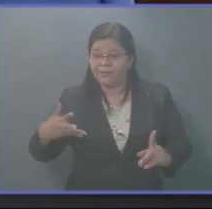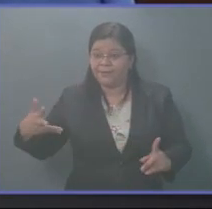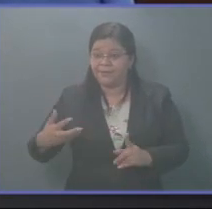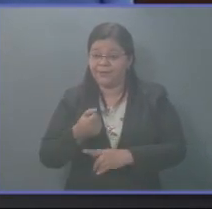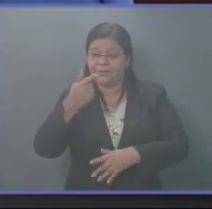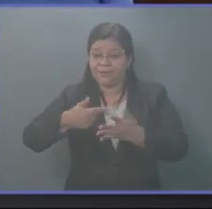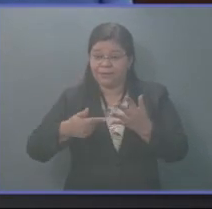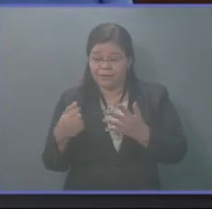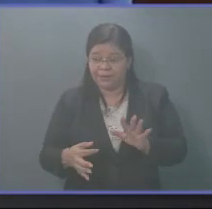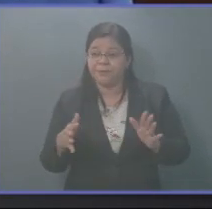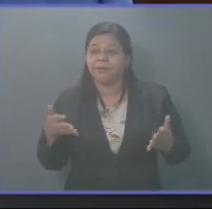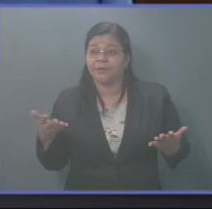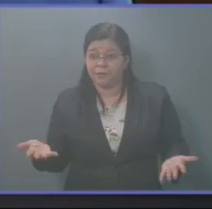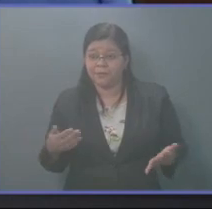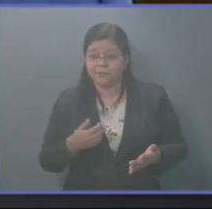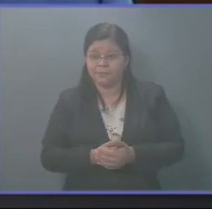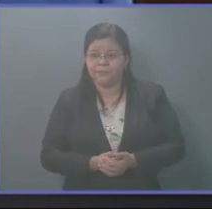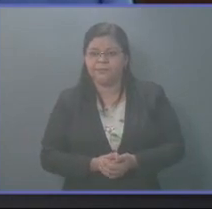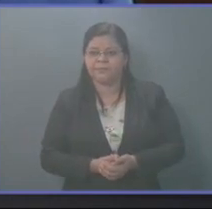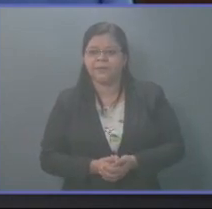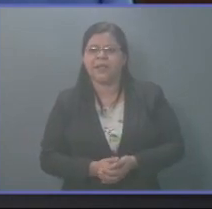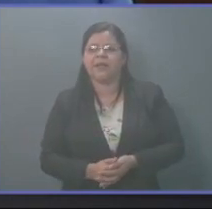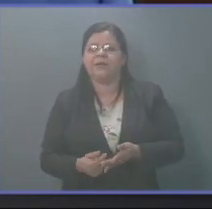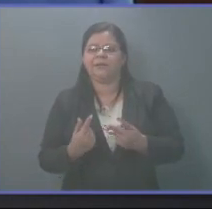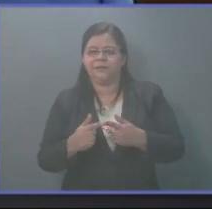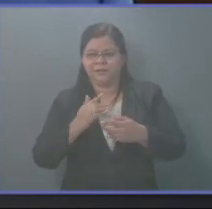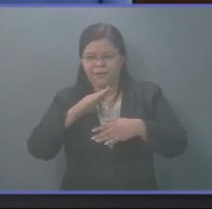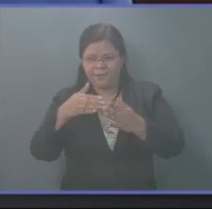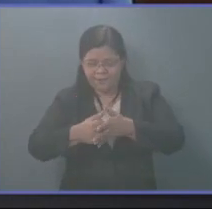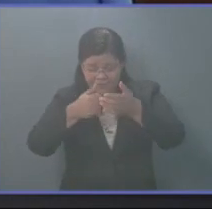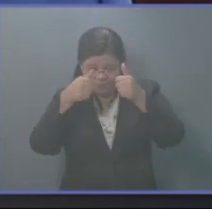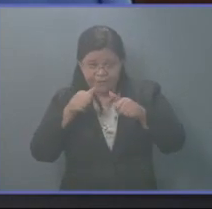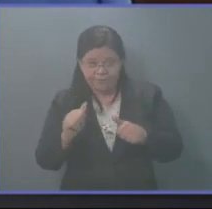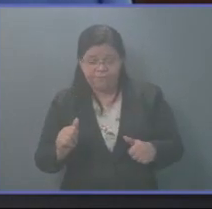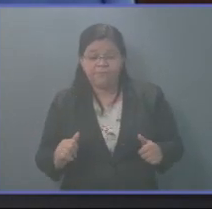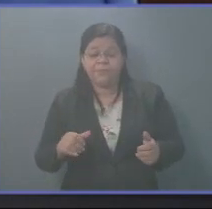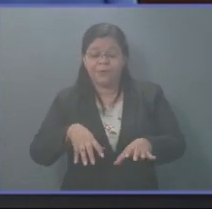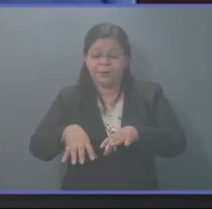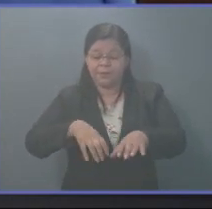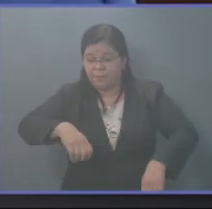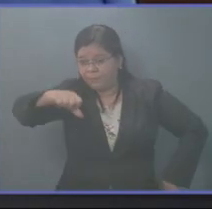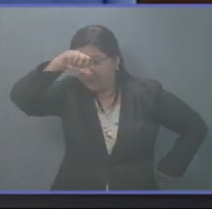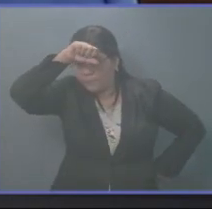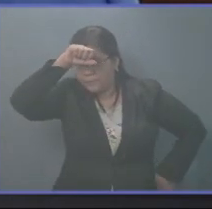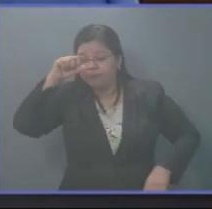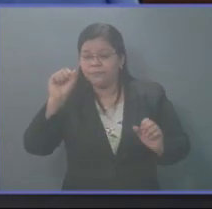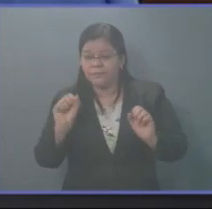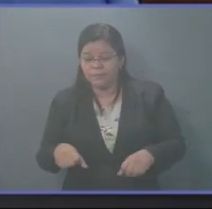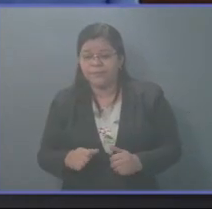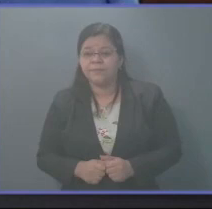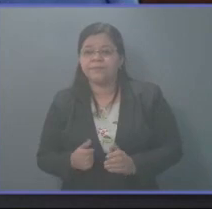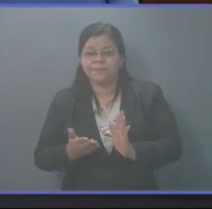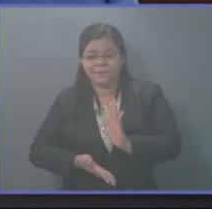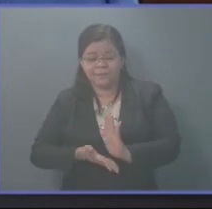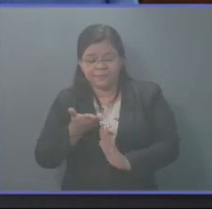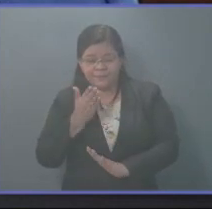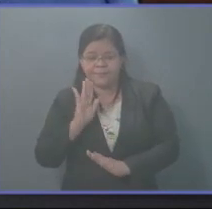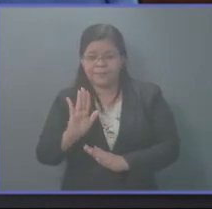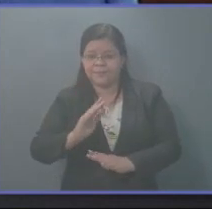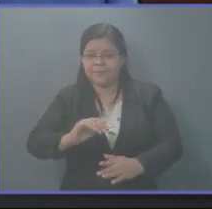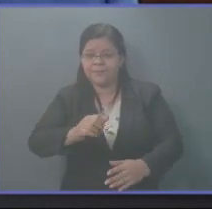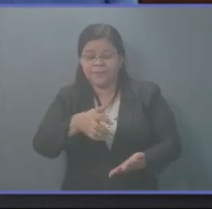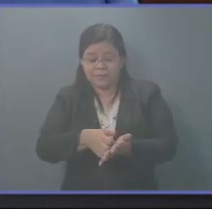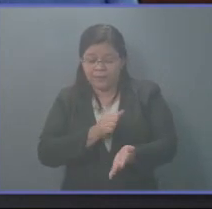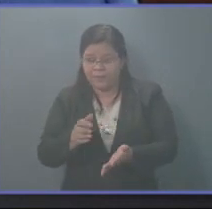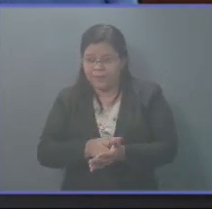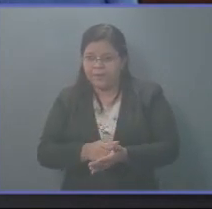marco normativo, así como los procedimientos legales que requiere el municipio de Tenancingo, departamento de Cuscatlán, para ejercitar y desarrollar su potestad